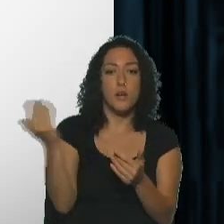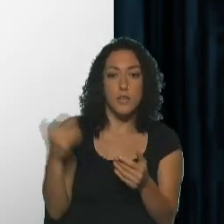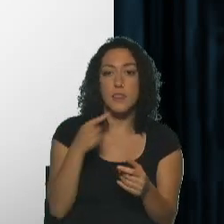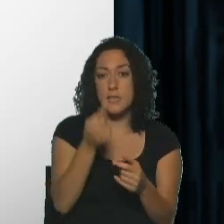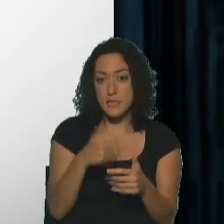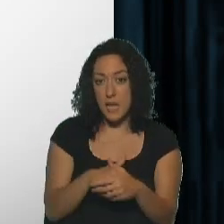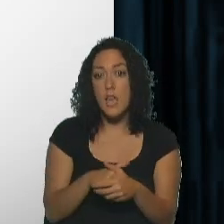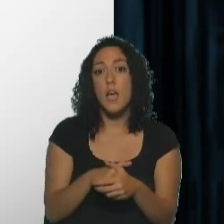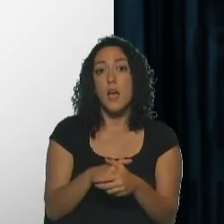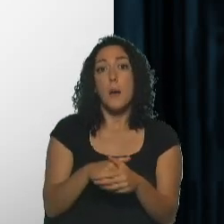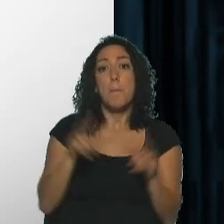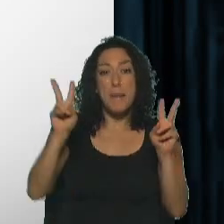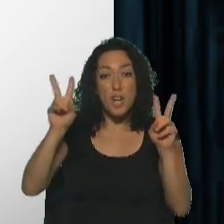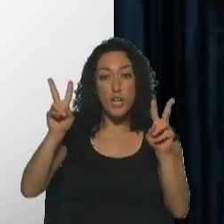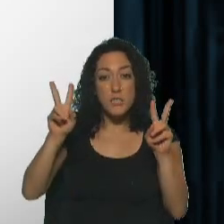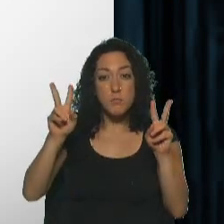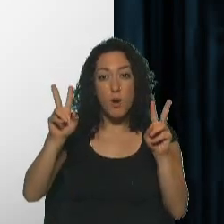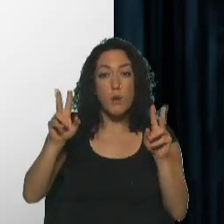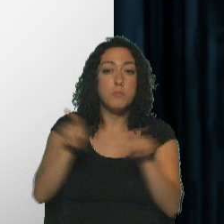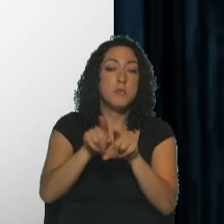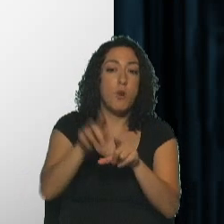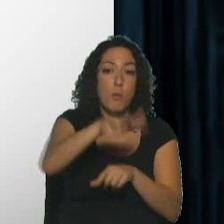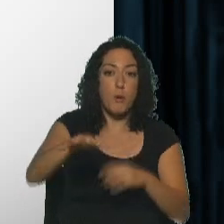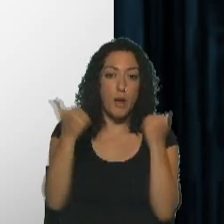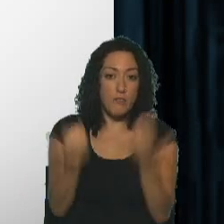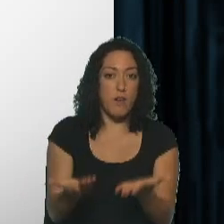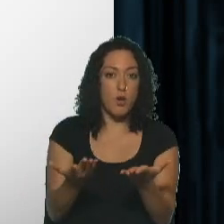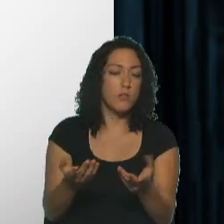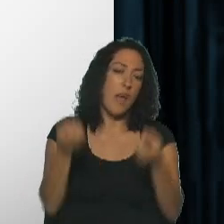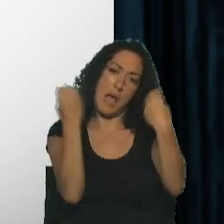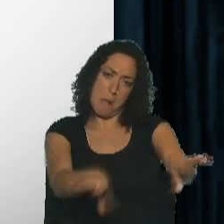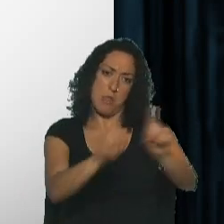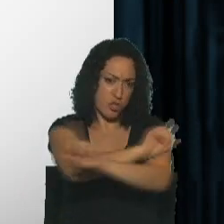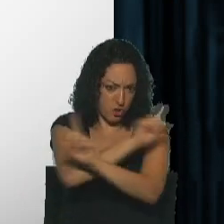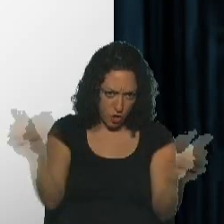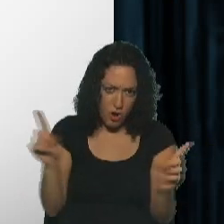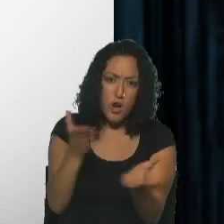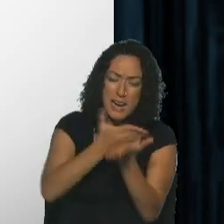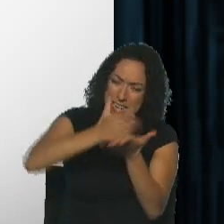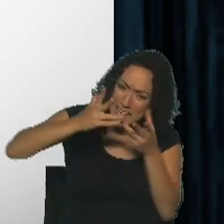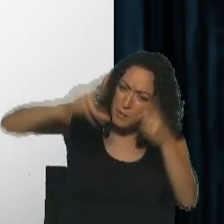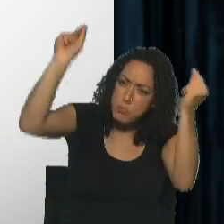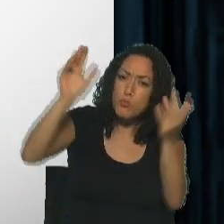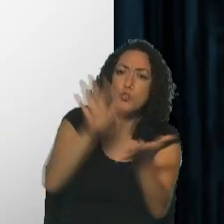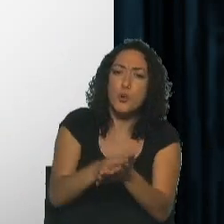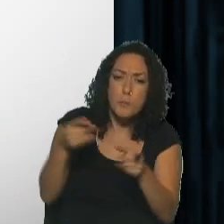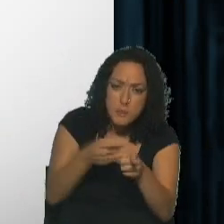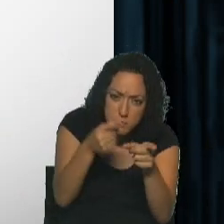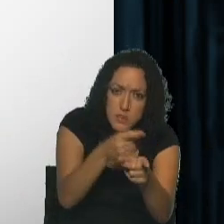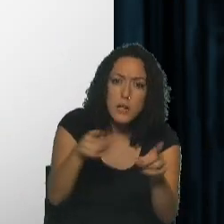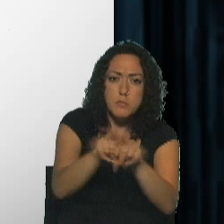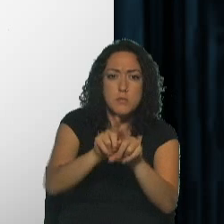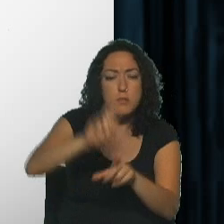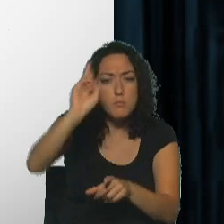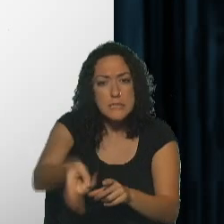no abandona a quien se la juega por el pueblo. El PJ expresa su más enérgico repudio a la persecución judicial y el intento de proscripción